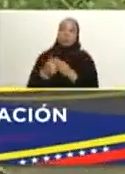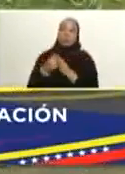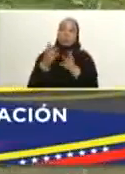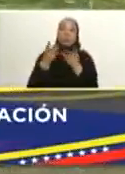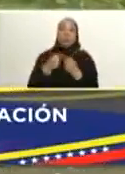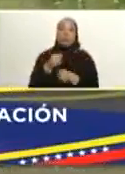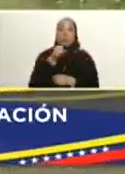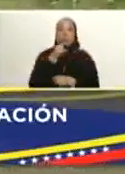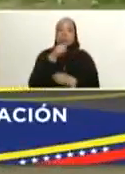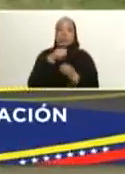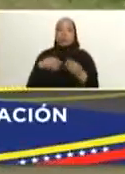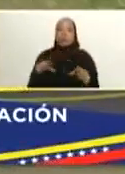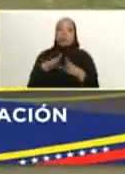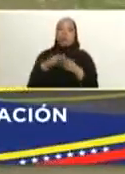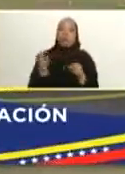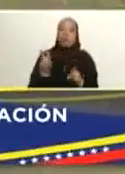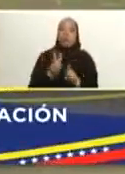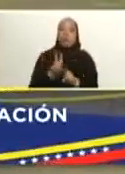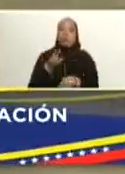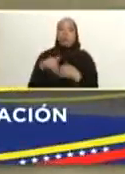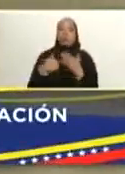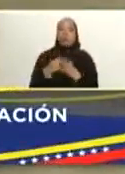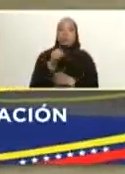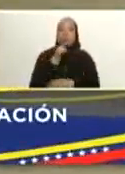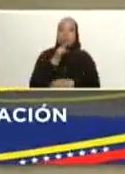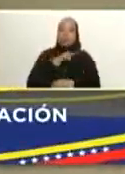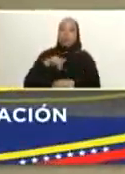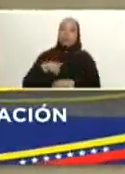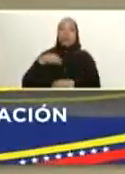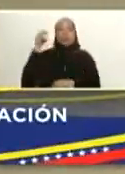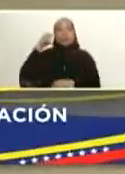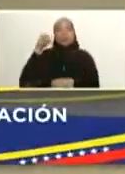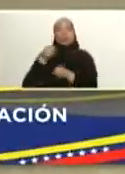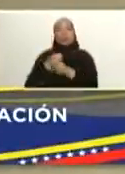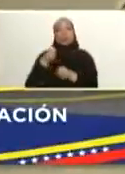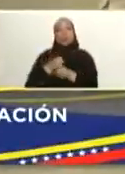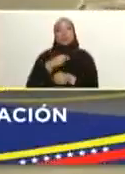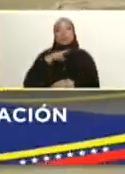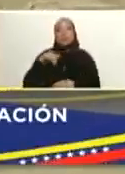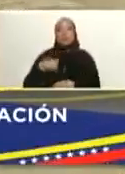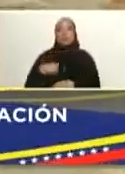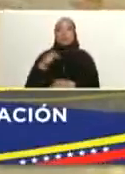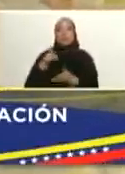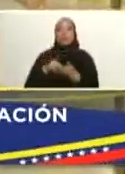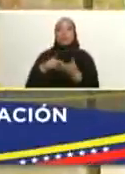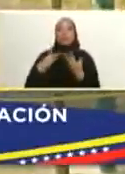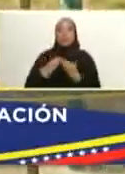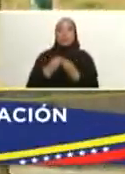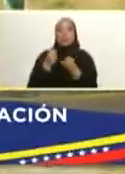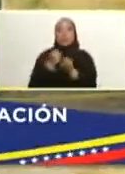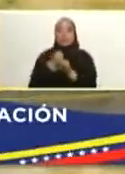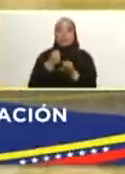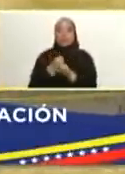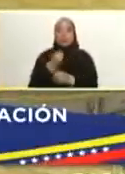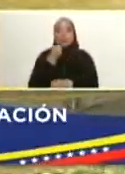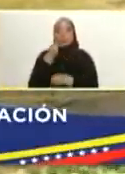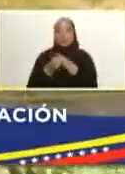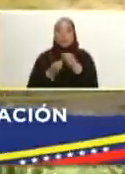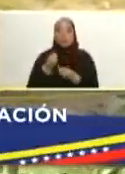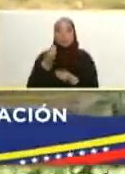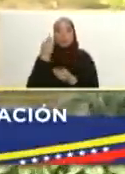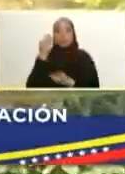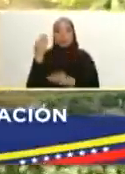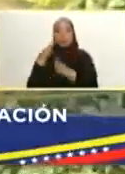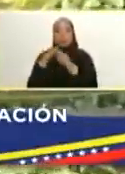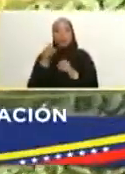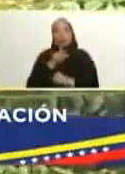educativa que se ve en todo el esfuerzo que vienen haciendo nuestras maestras, nuestros maestros, acá nos acompaña la directora pues y todo el poder popular y todas